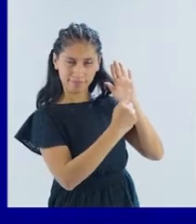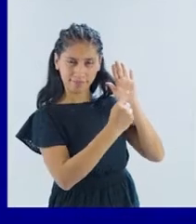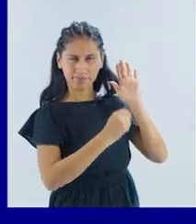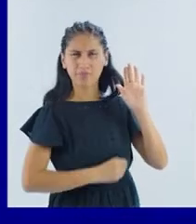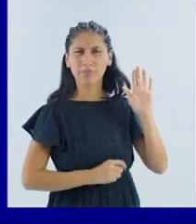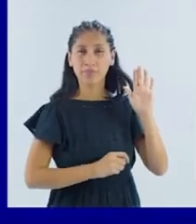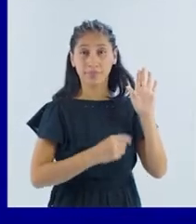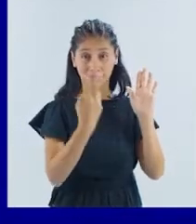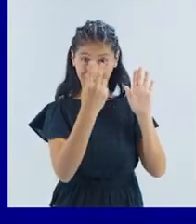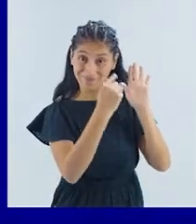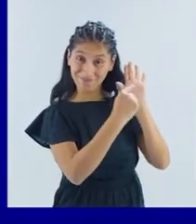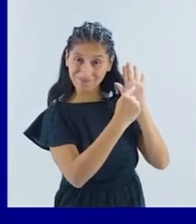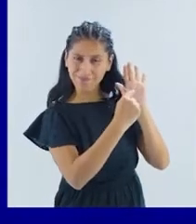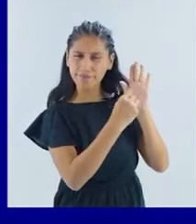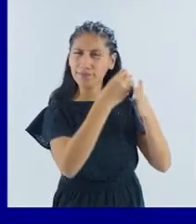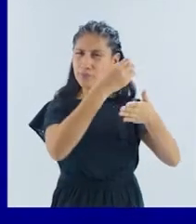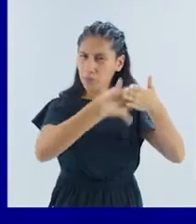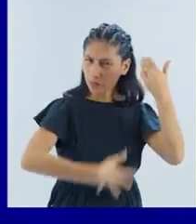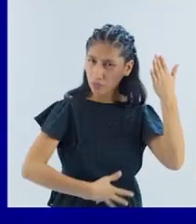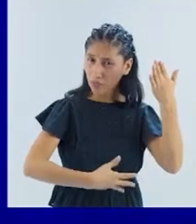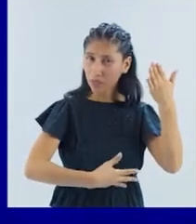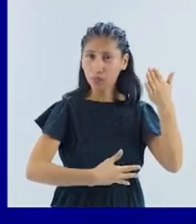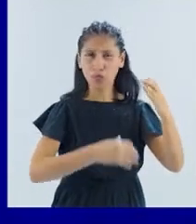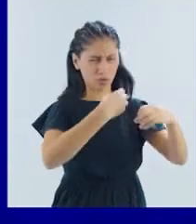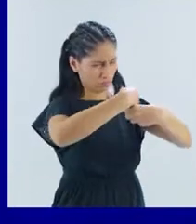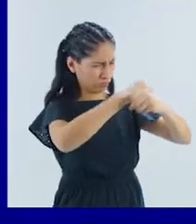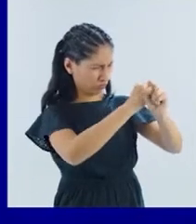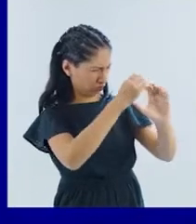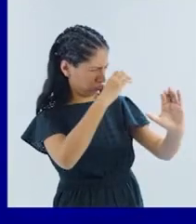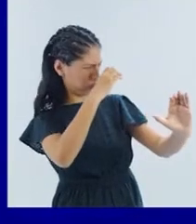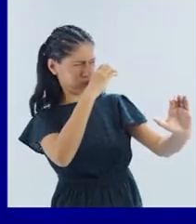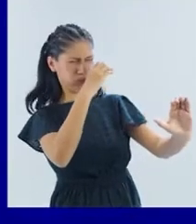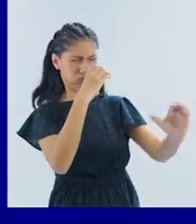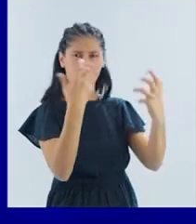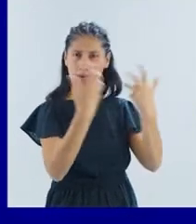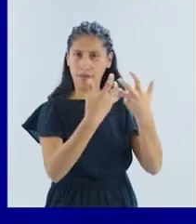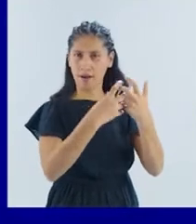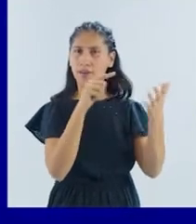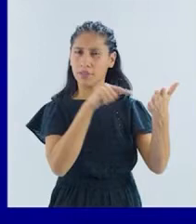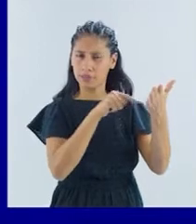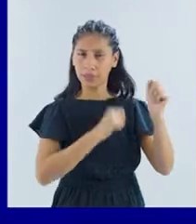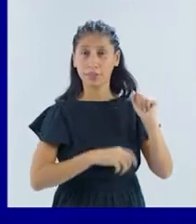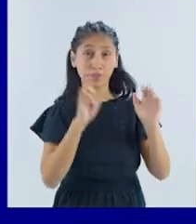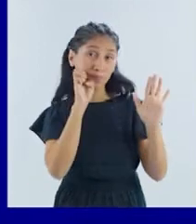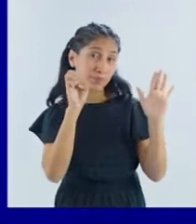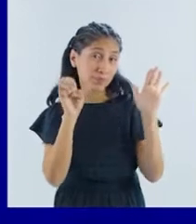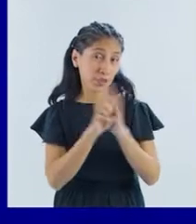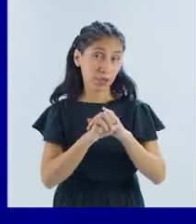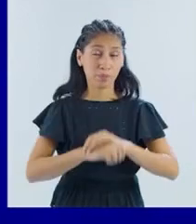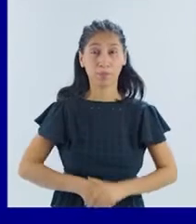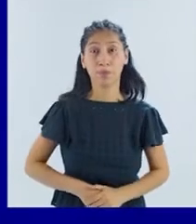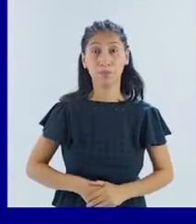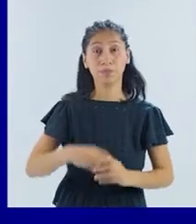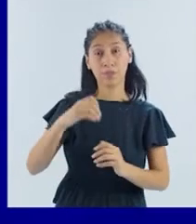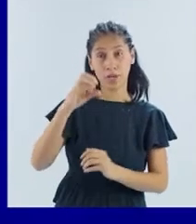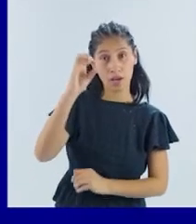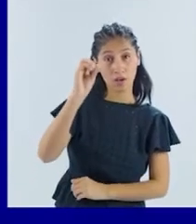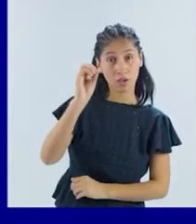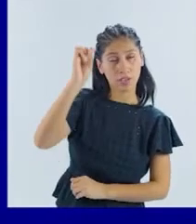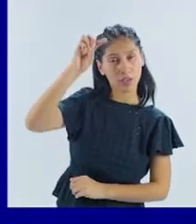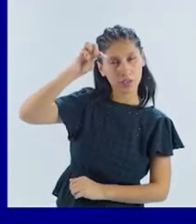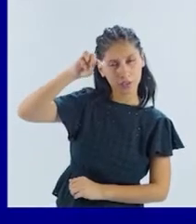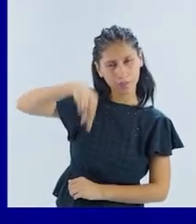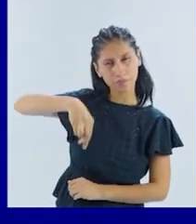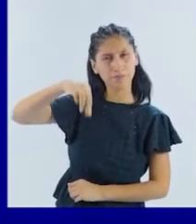en el tema. Los textos académicos o científicos usan este tipo de argumentos. Por ejemplo, la